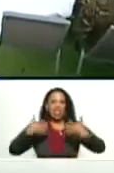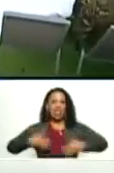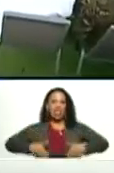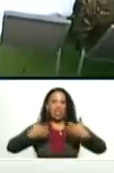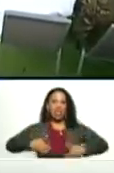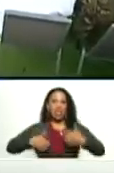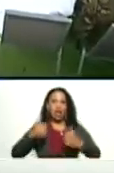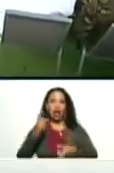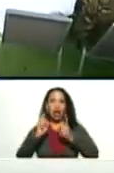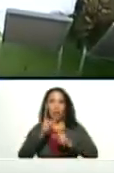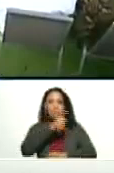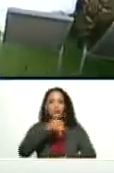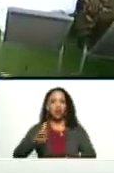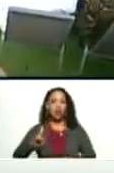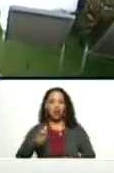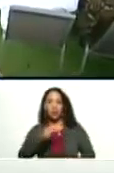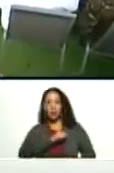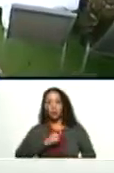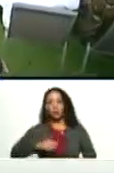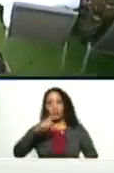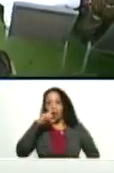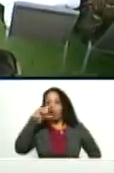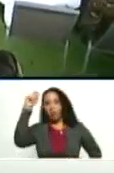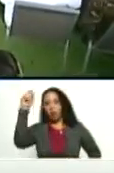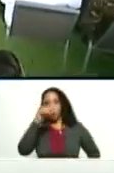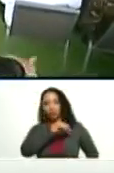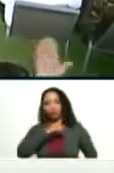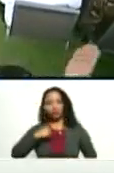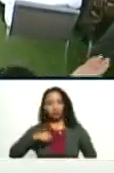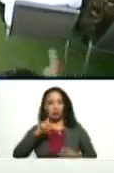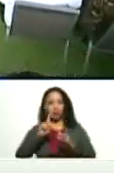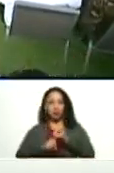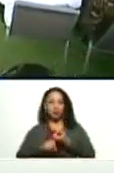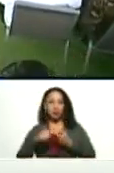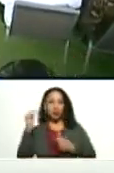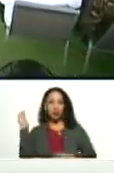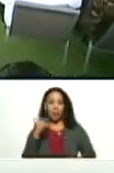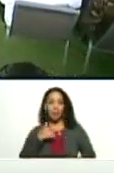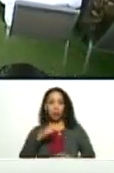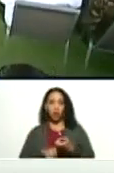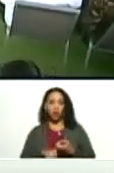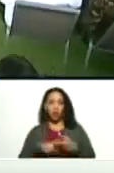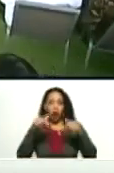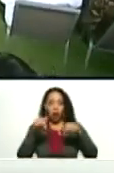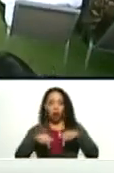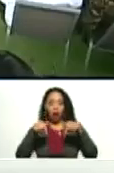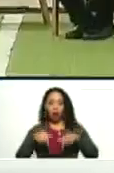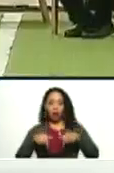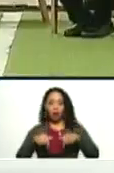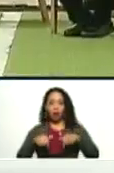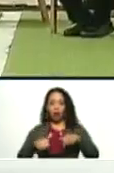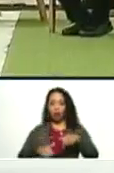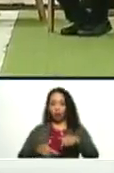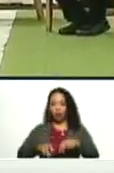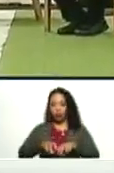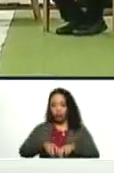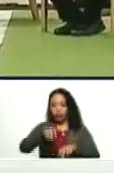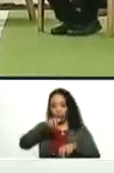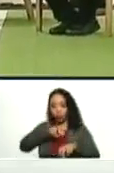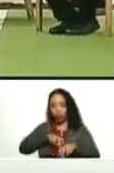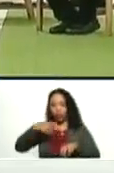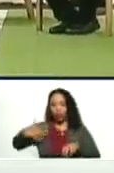arde. Super Bigote y super Silita. Venía de copilota. Aquí en la parte de atrás, en la